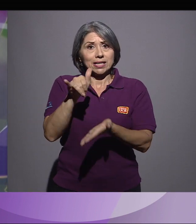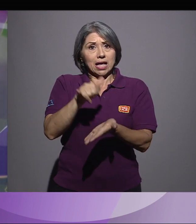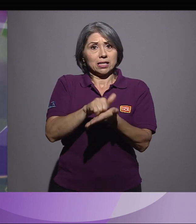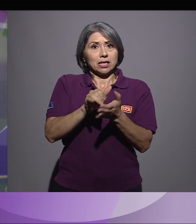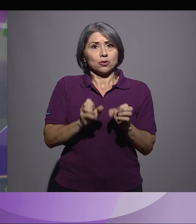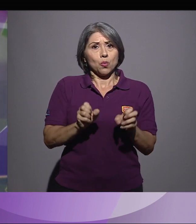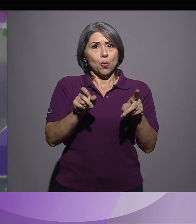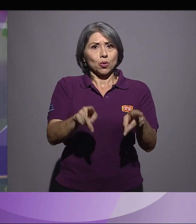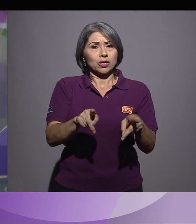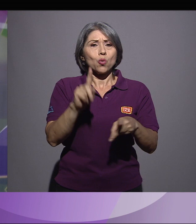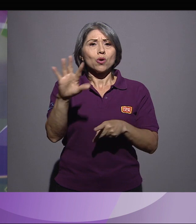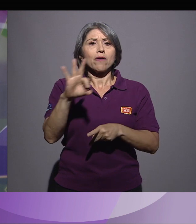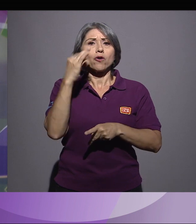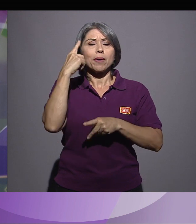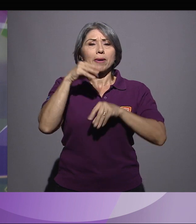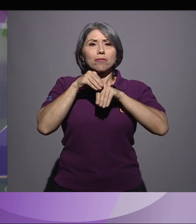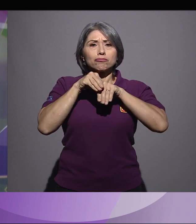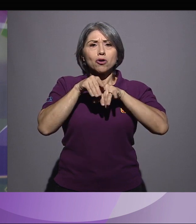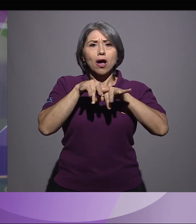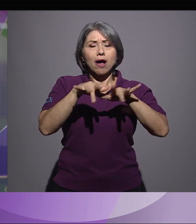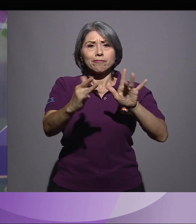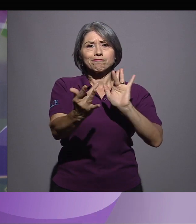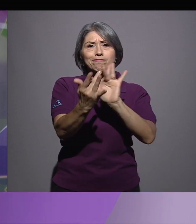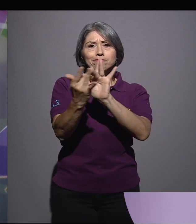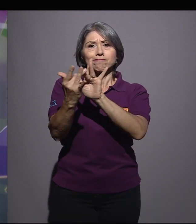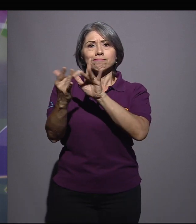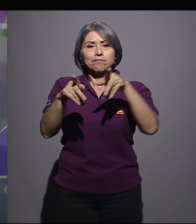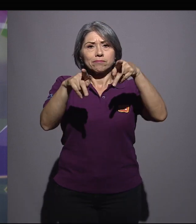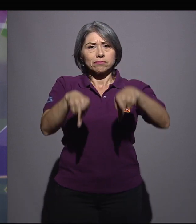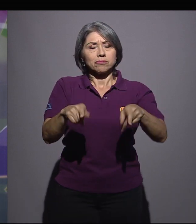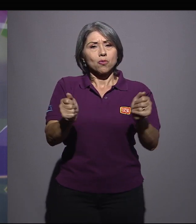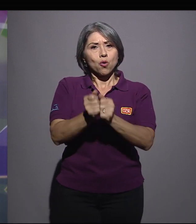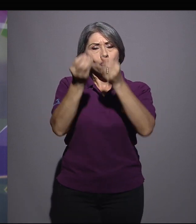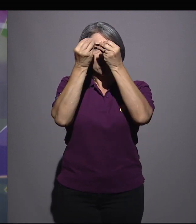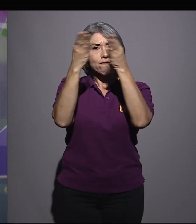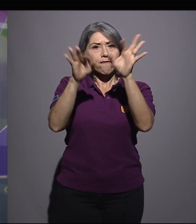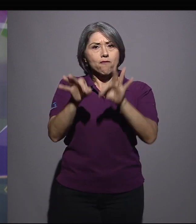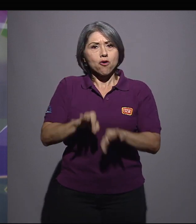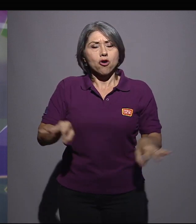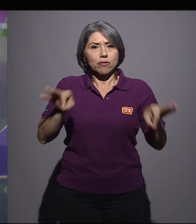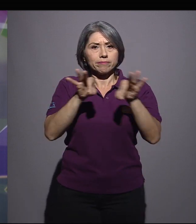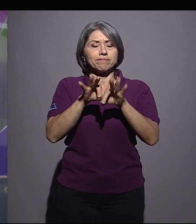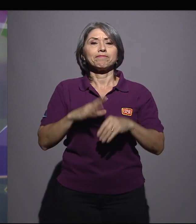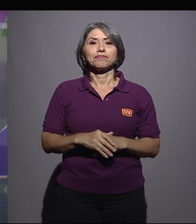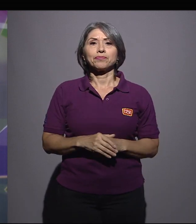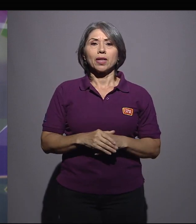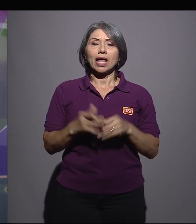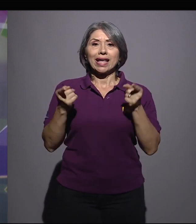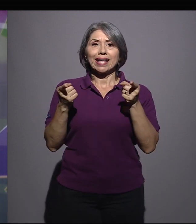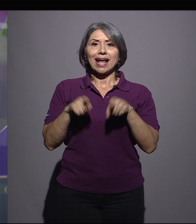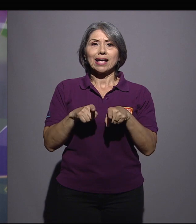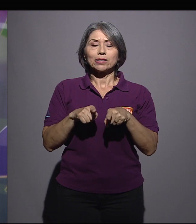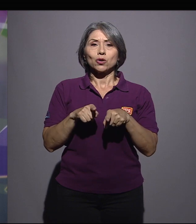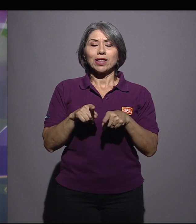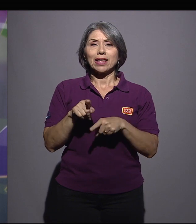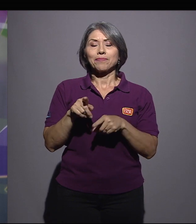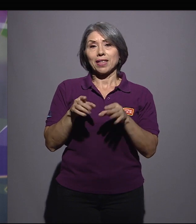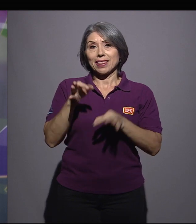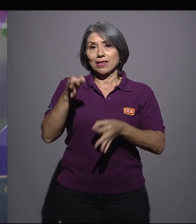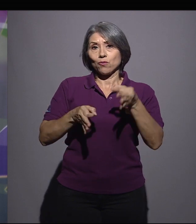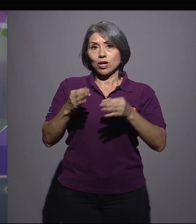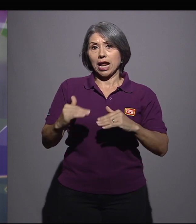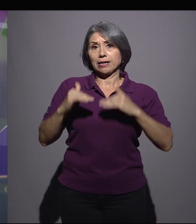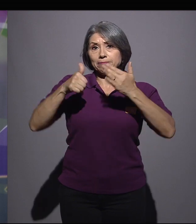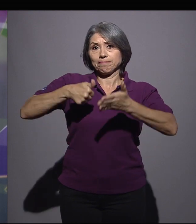más a todo lo que son los ciudadanos, ¿verdad?, con esta información que es de suma importancia. En el caso del tribunal sí ha